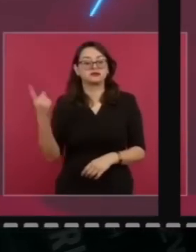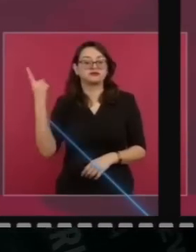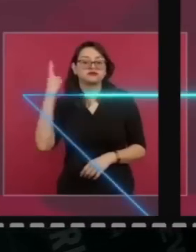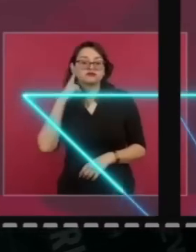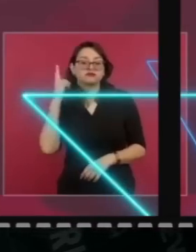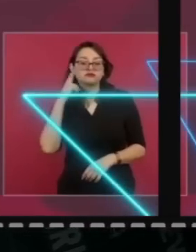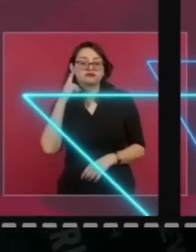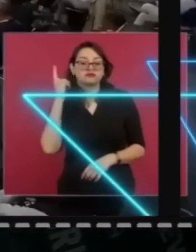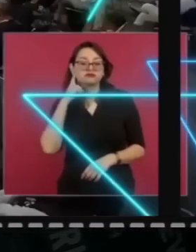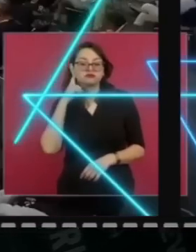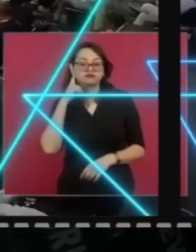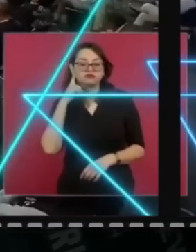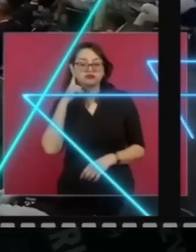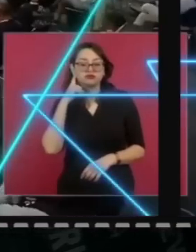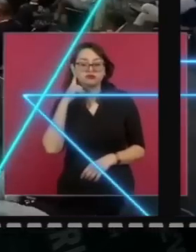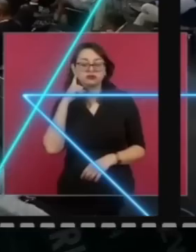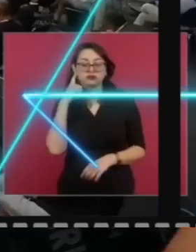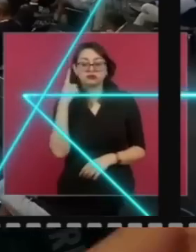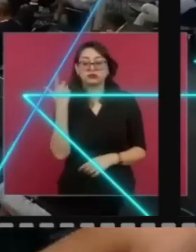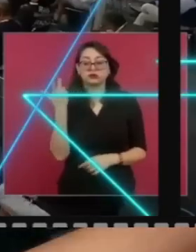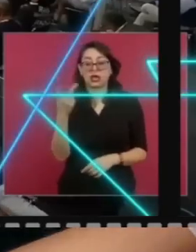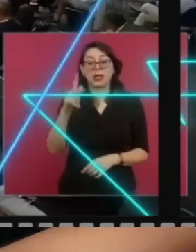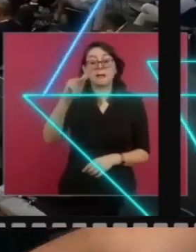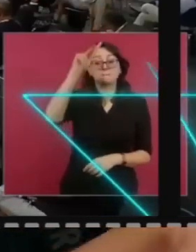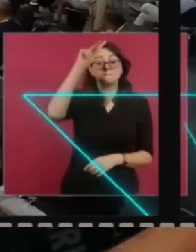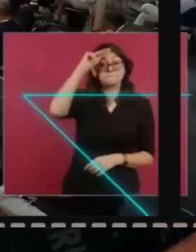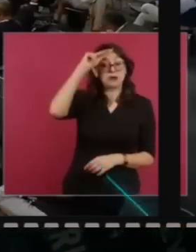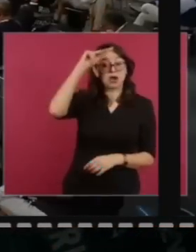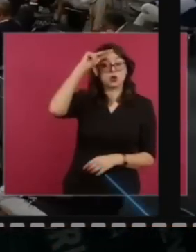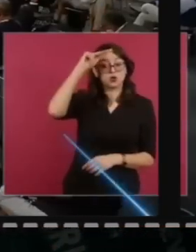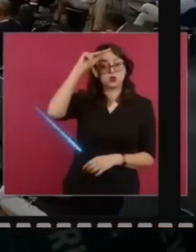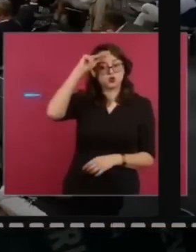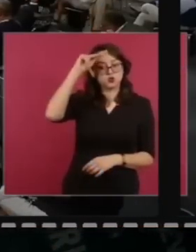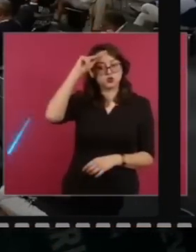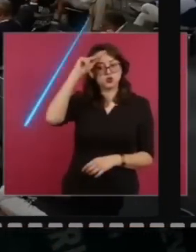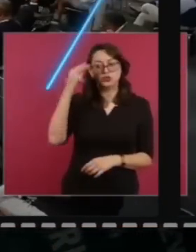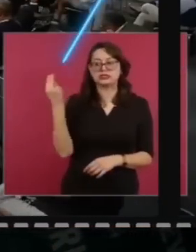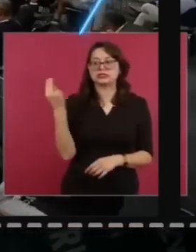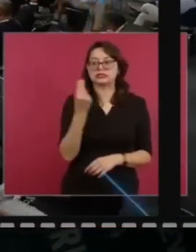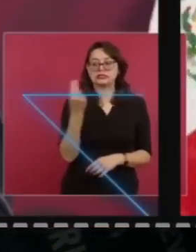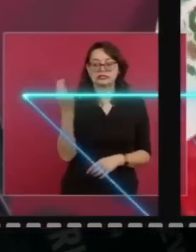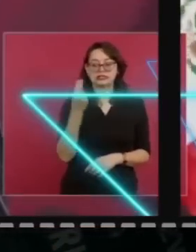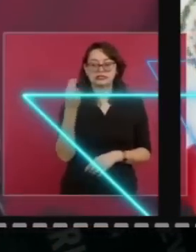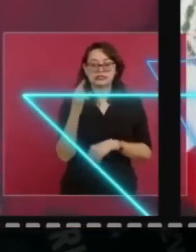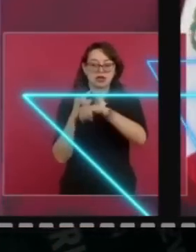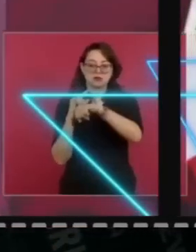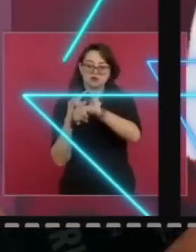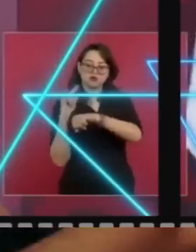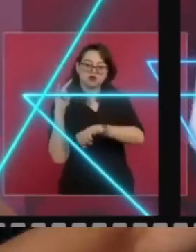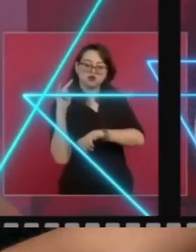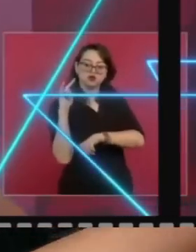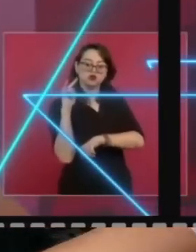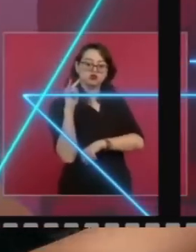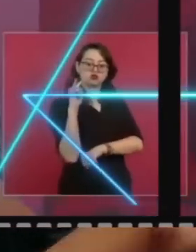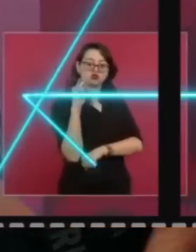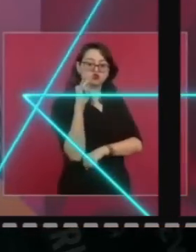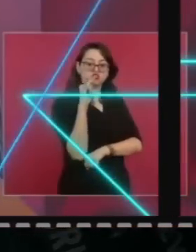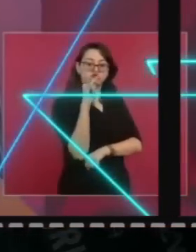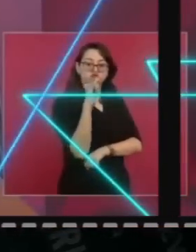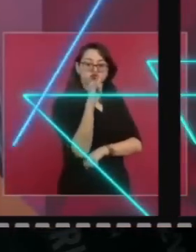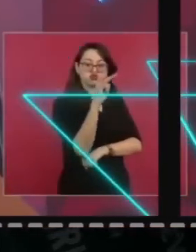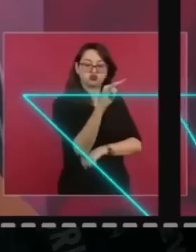utilizar o pasar por nuestro espacio aéreo porque la presidenta iba